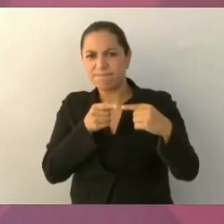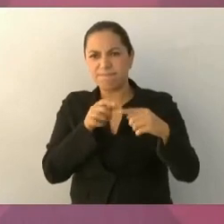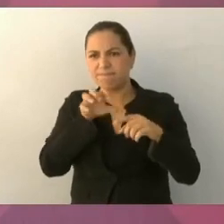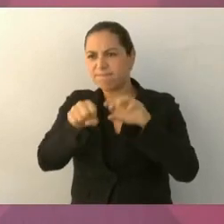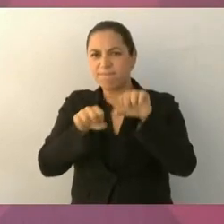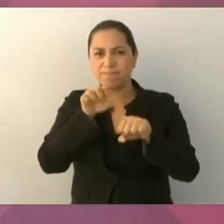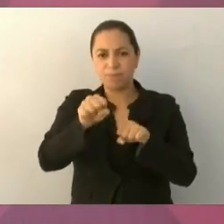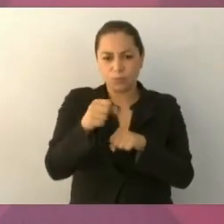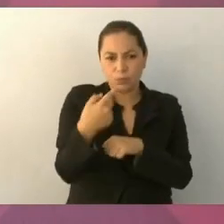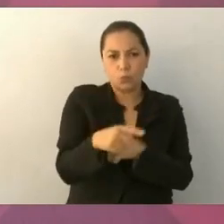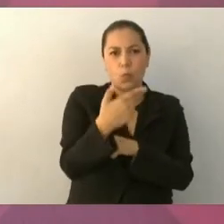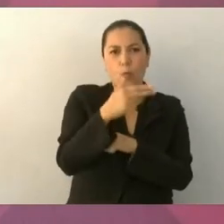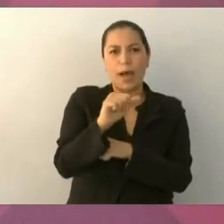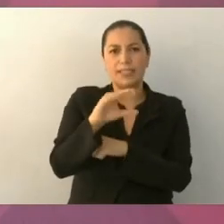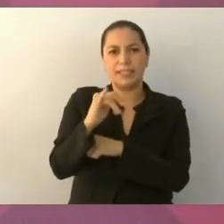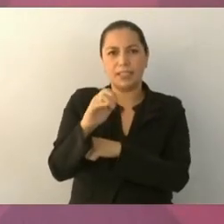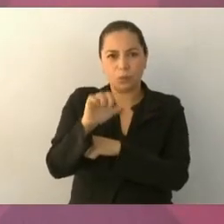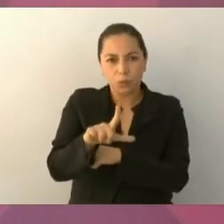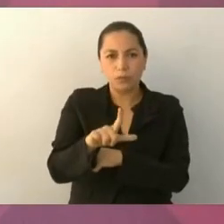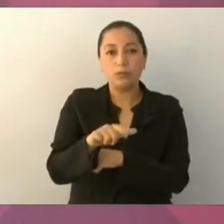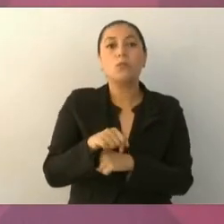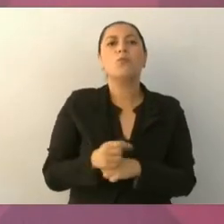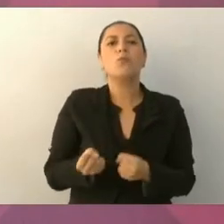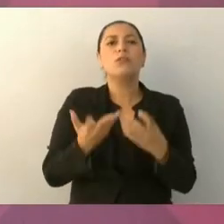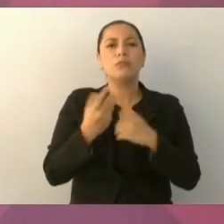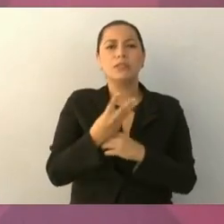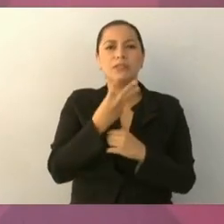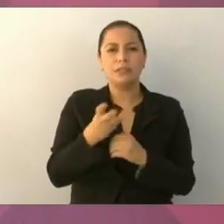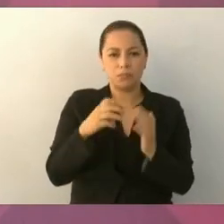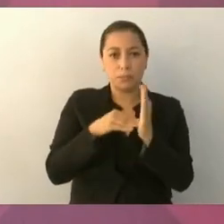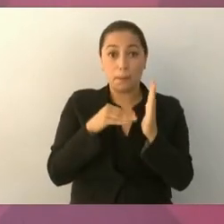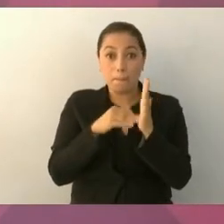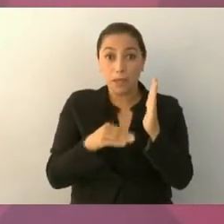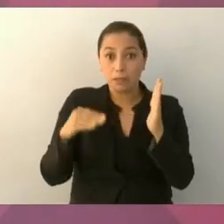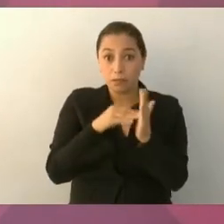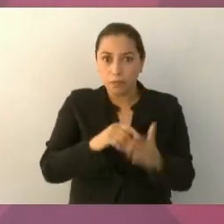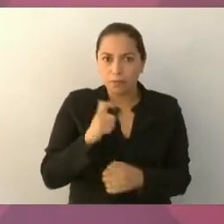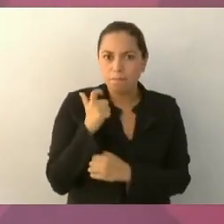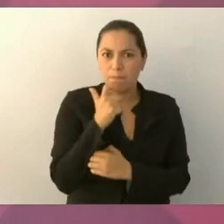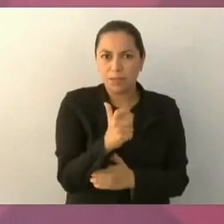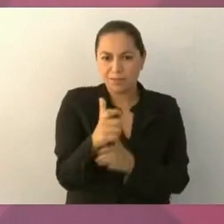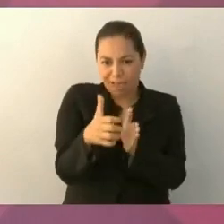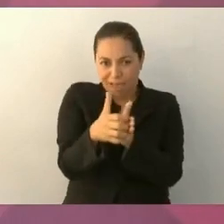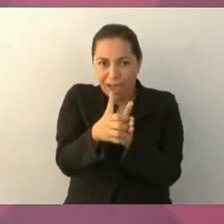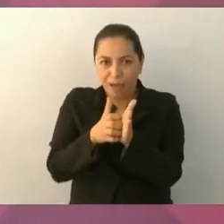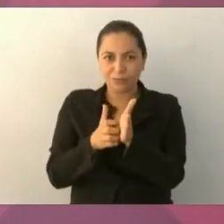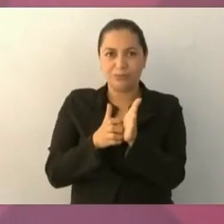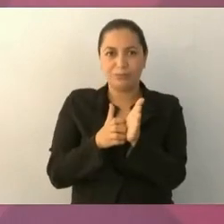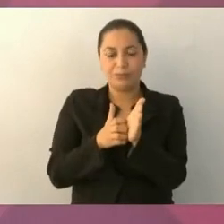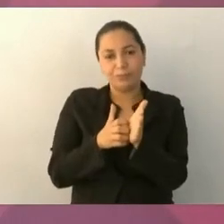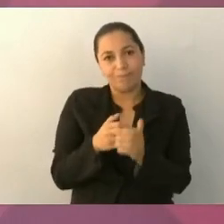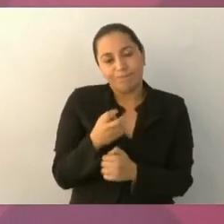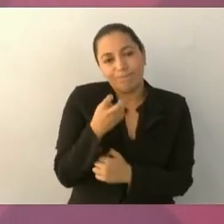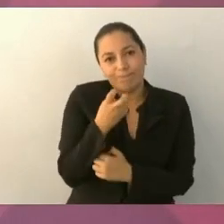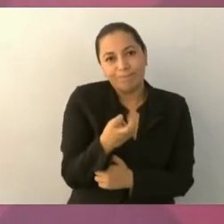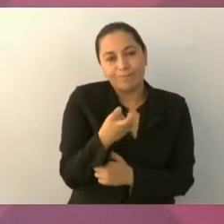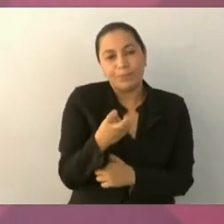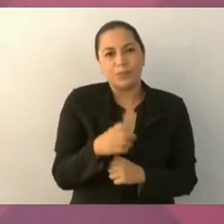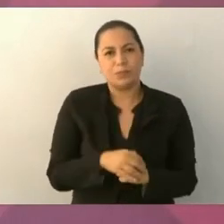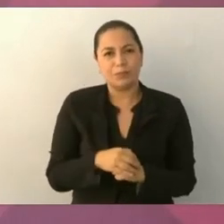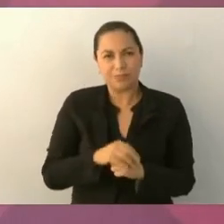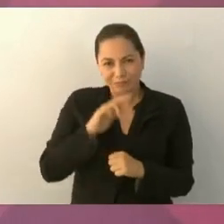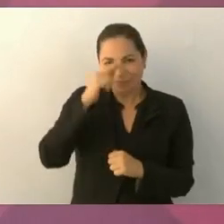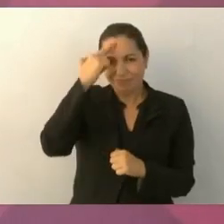300,000 millones de pesos. ¿Cuánto es que les dije que costó